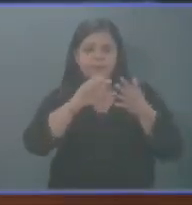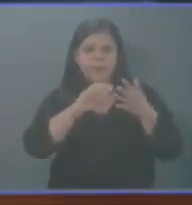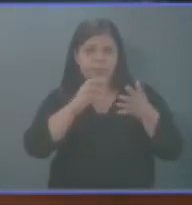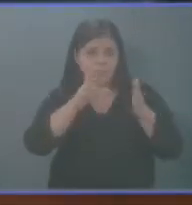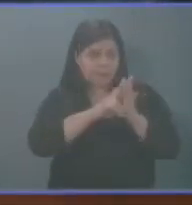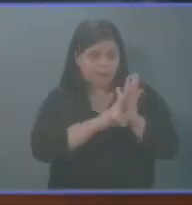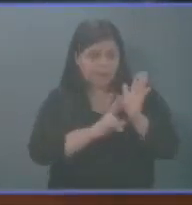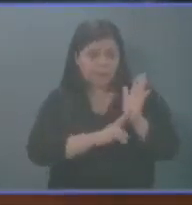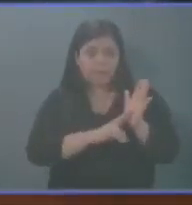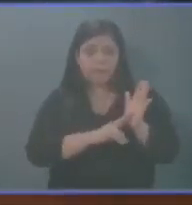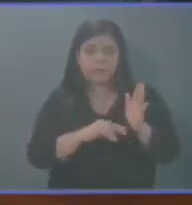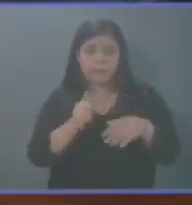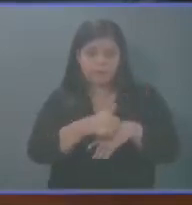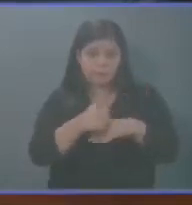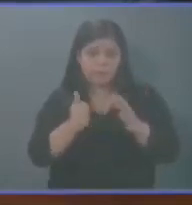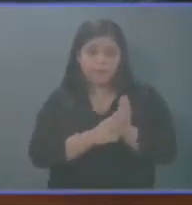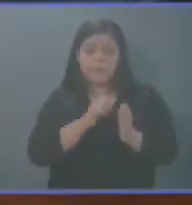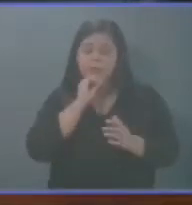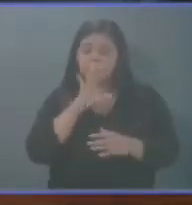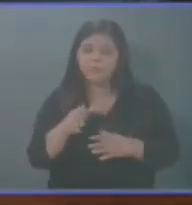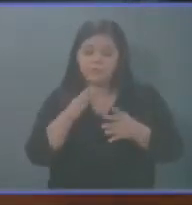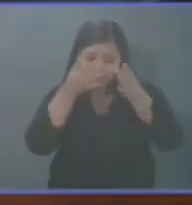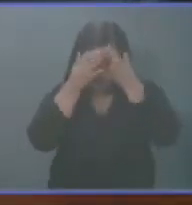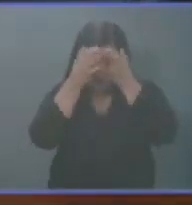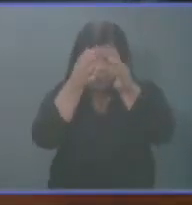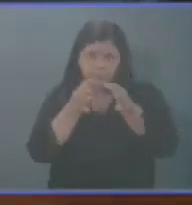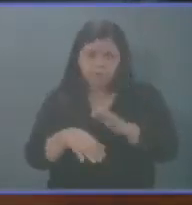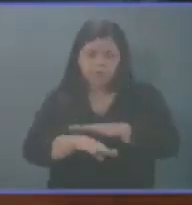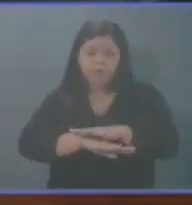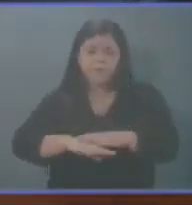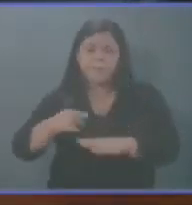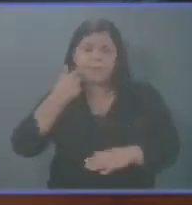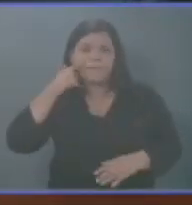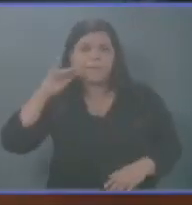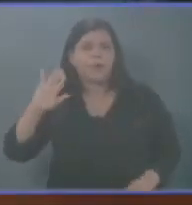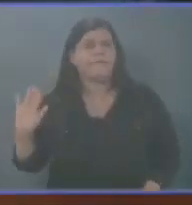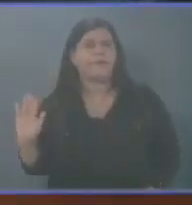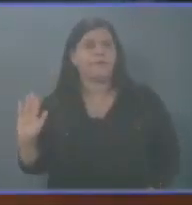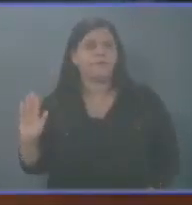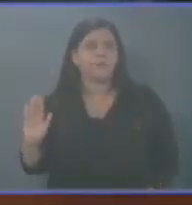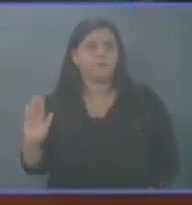el dictamen se tiene que basar en las pruebas recabadas.